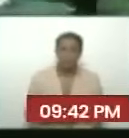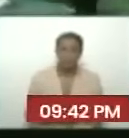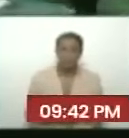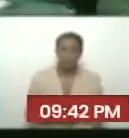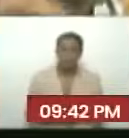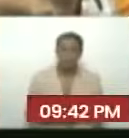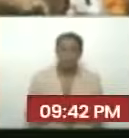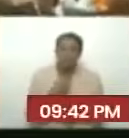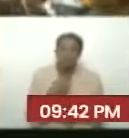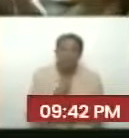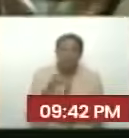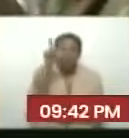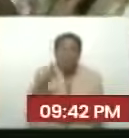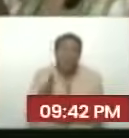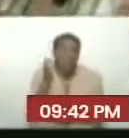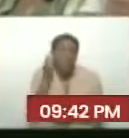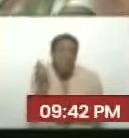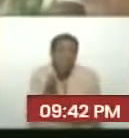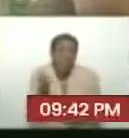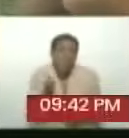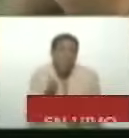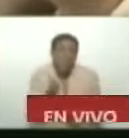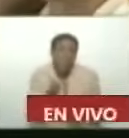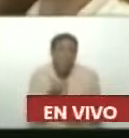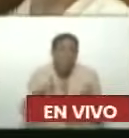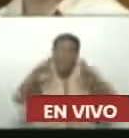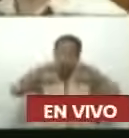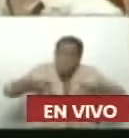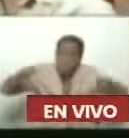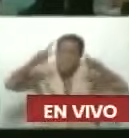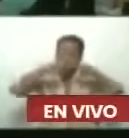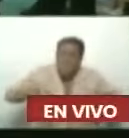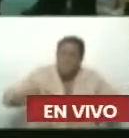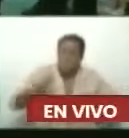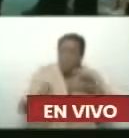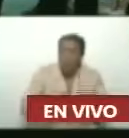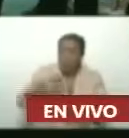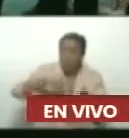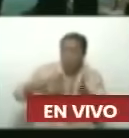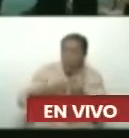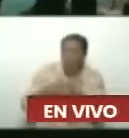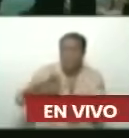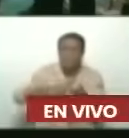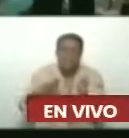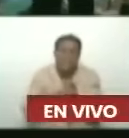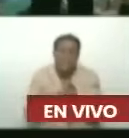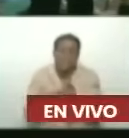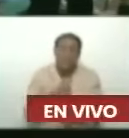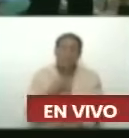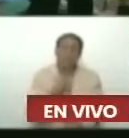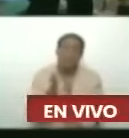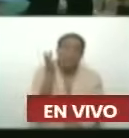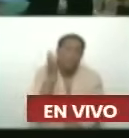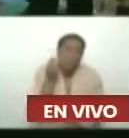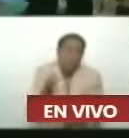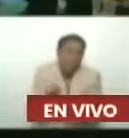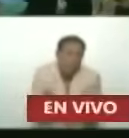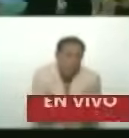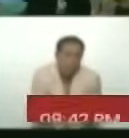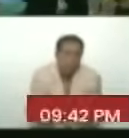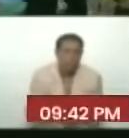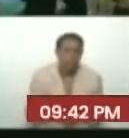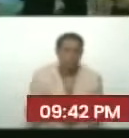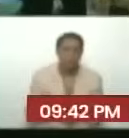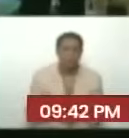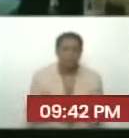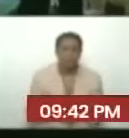Y la voz de la mujer, ¿cómo fue el proceso, la investigación, la cosa, involucrarse, participar? ¿Qué nos cuenta? Bueno,